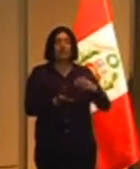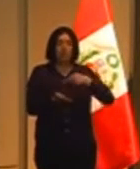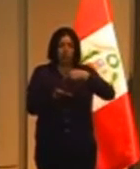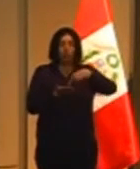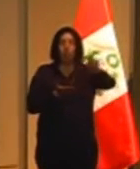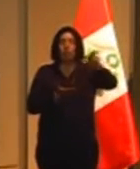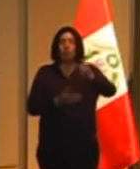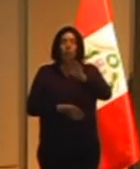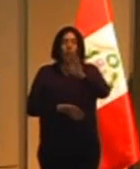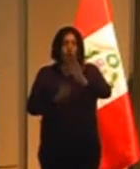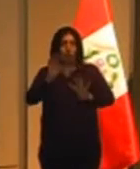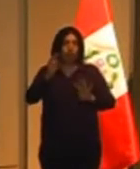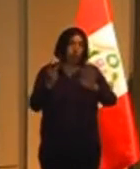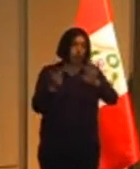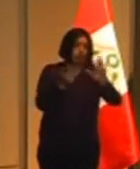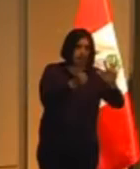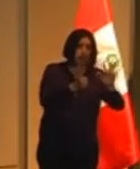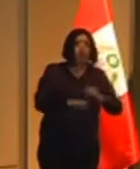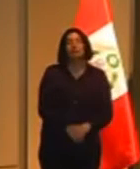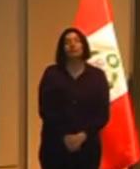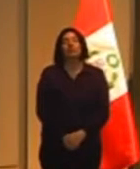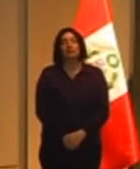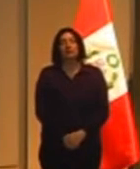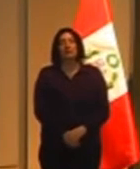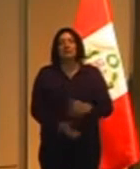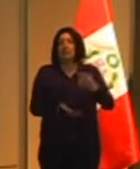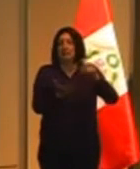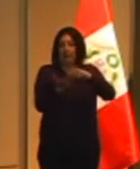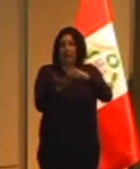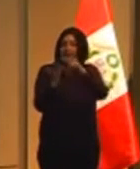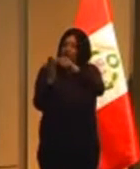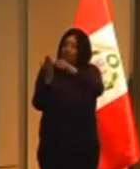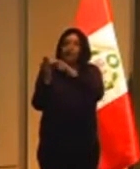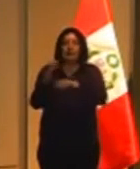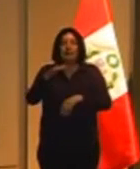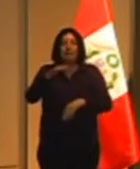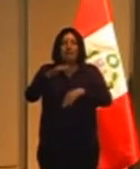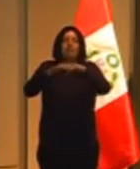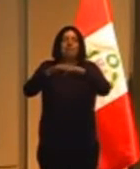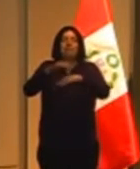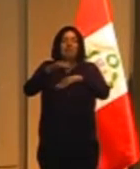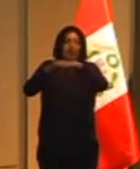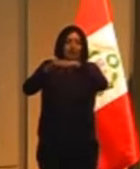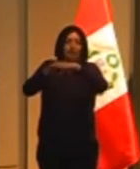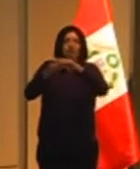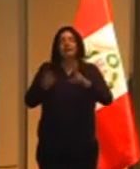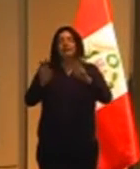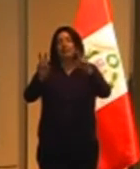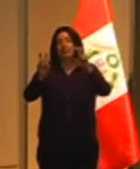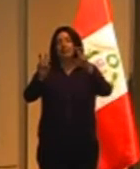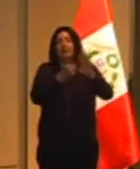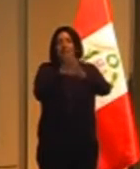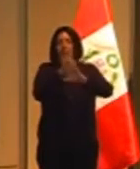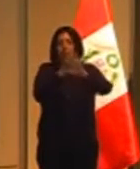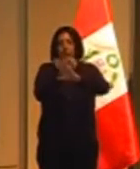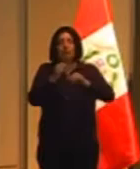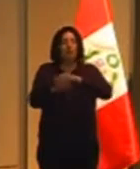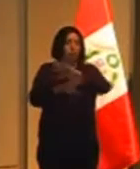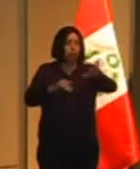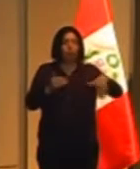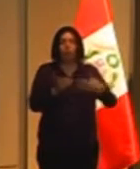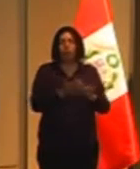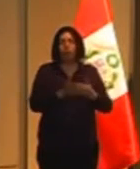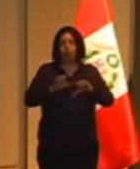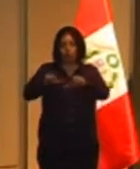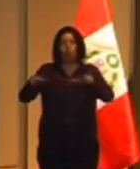número 476, que establece las máximas condiciones en seguridad que deben de tener todos los locales,